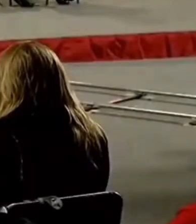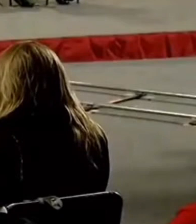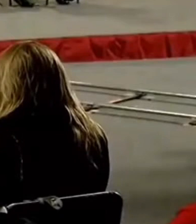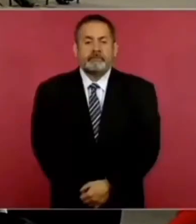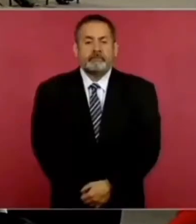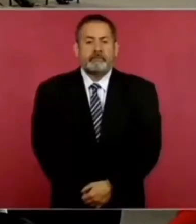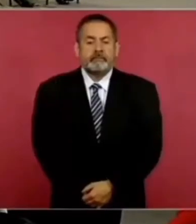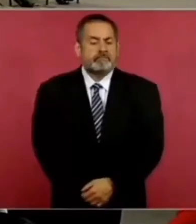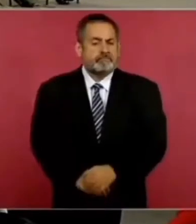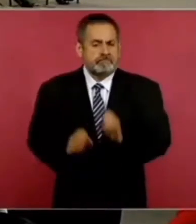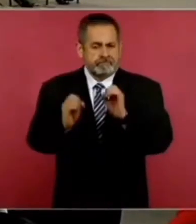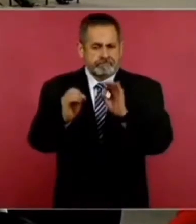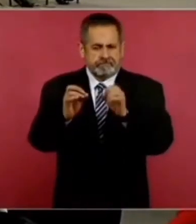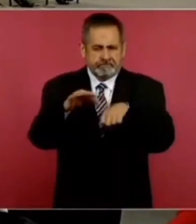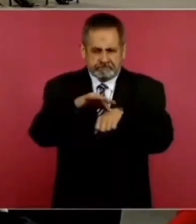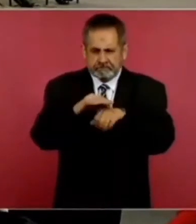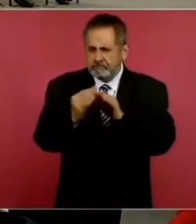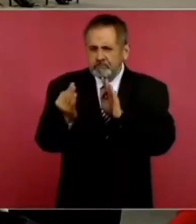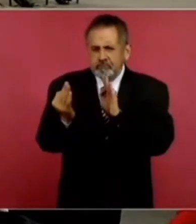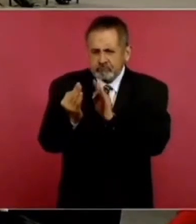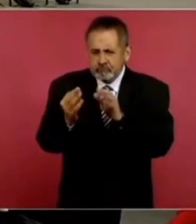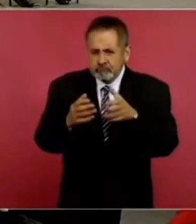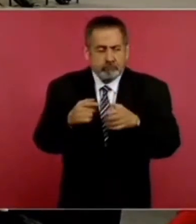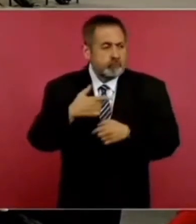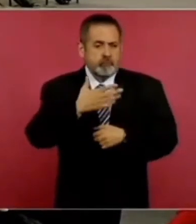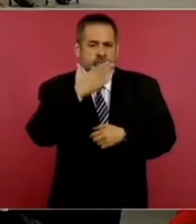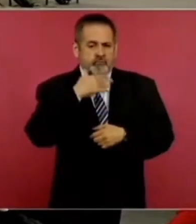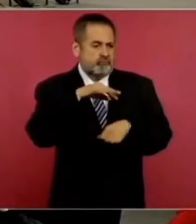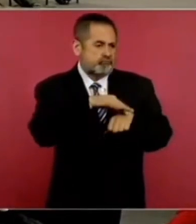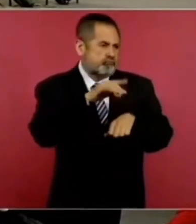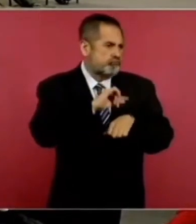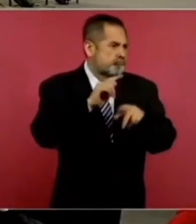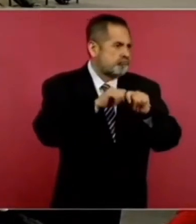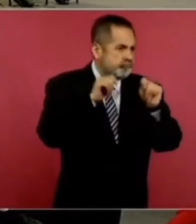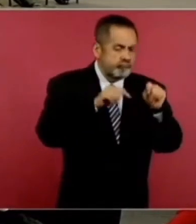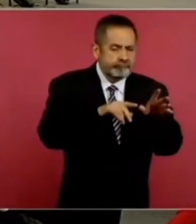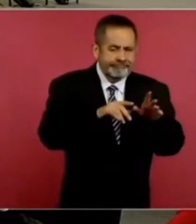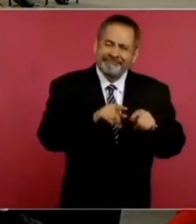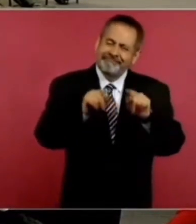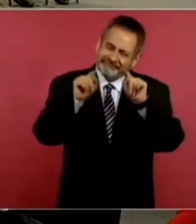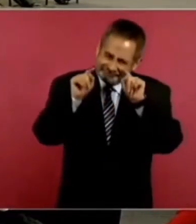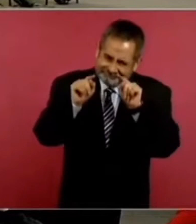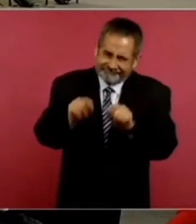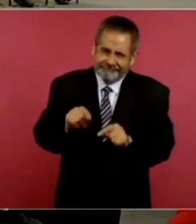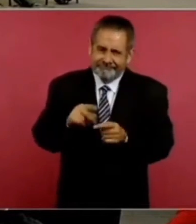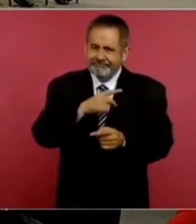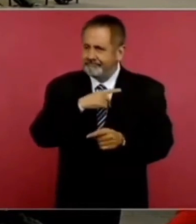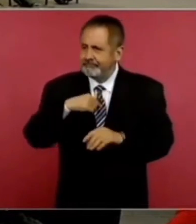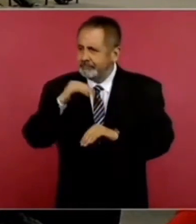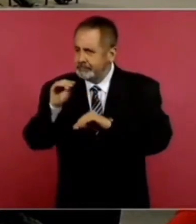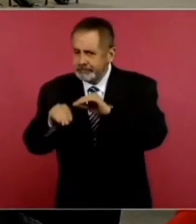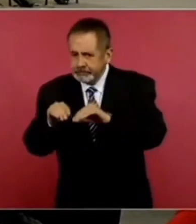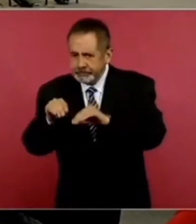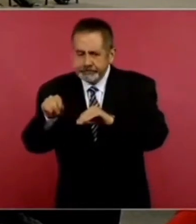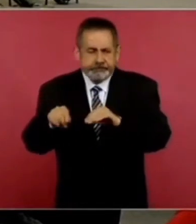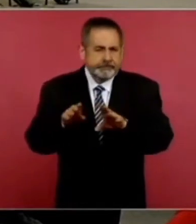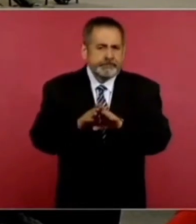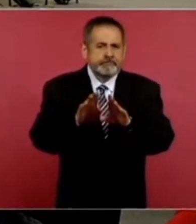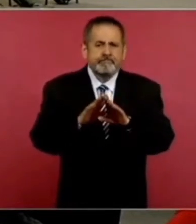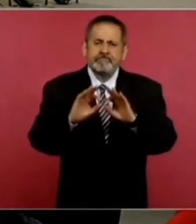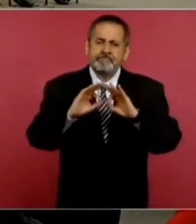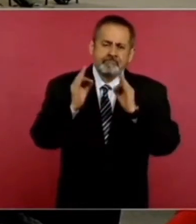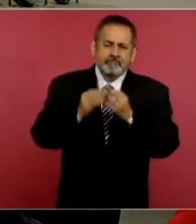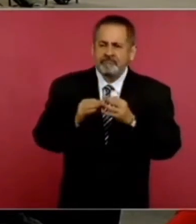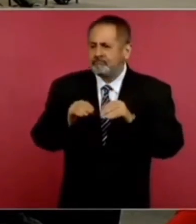que muchas veces no cuentan con médico general. Ahí es en donde tenemos que llegar. Entonces, primero es el modelo de atención para